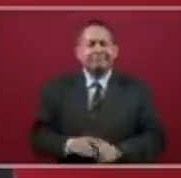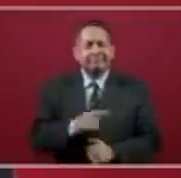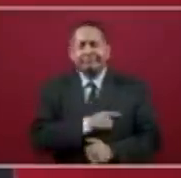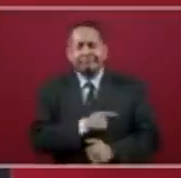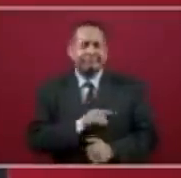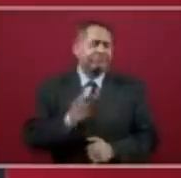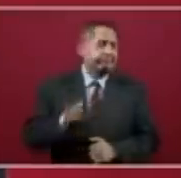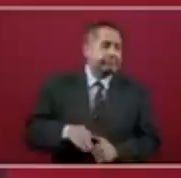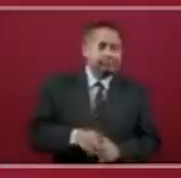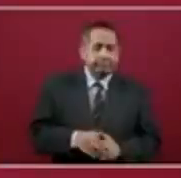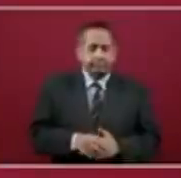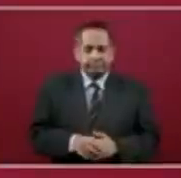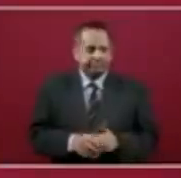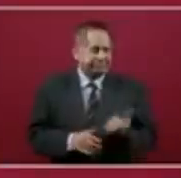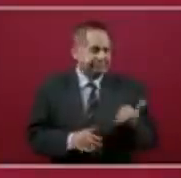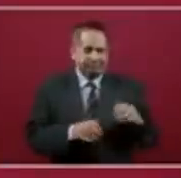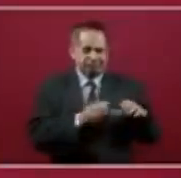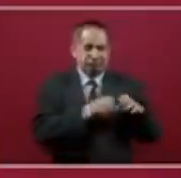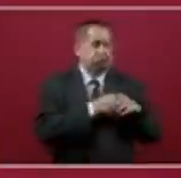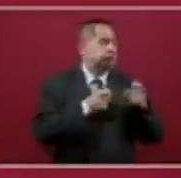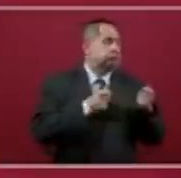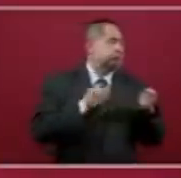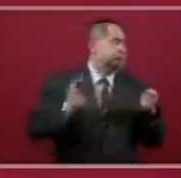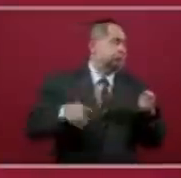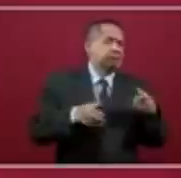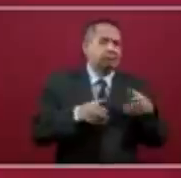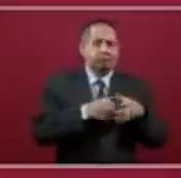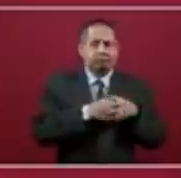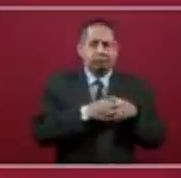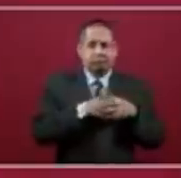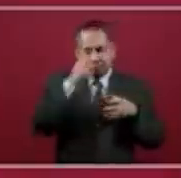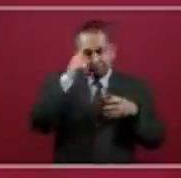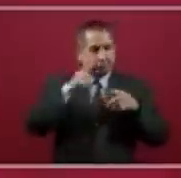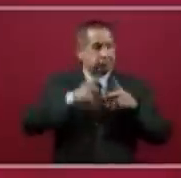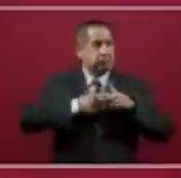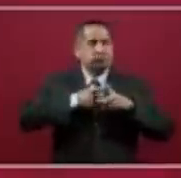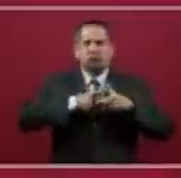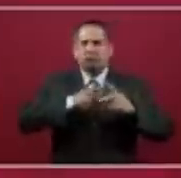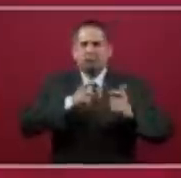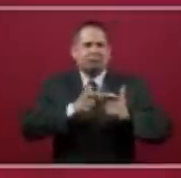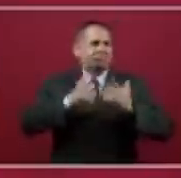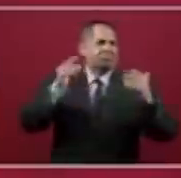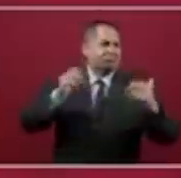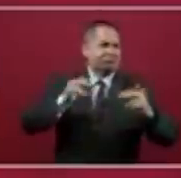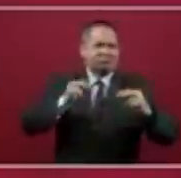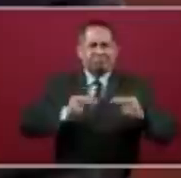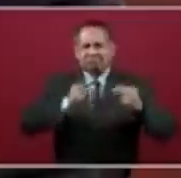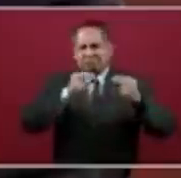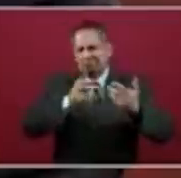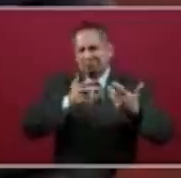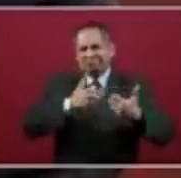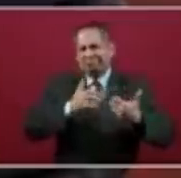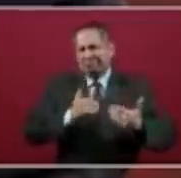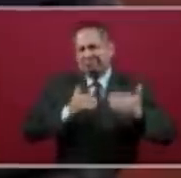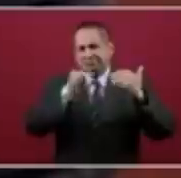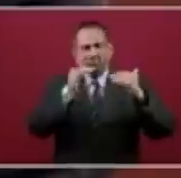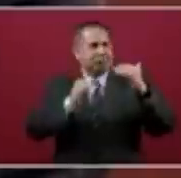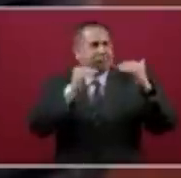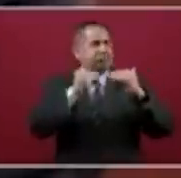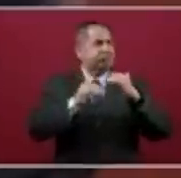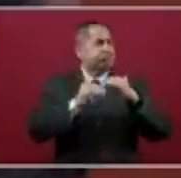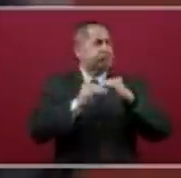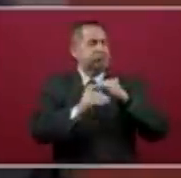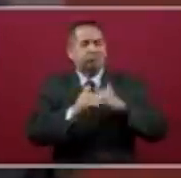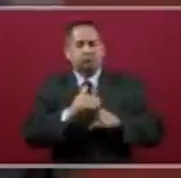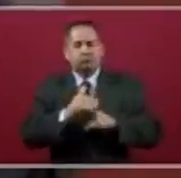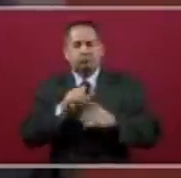¿Qué les importaba? Las variables macroeconómicas, la estabilidad